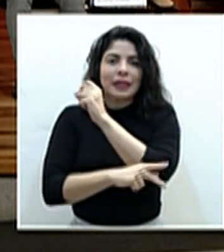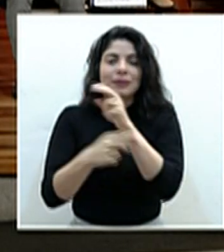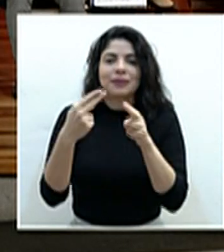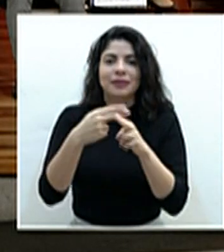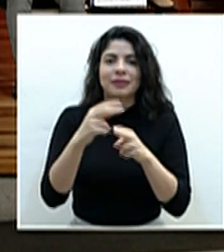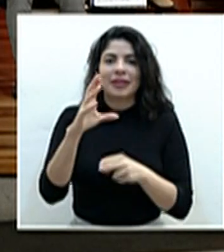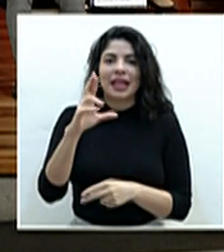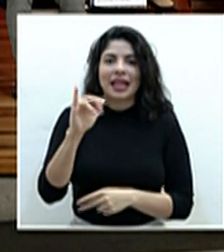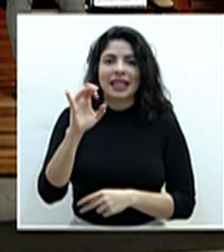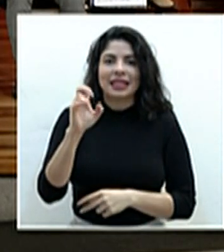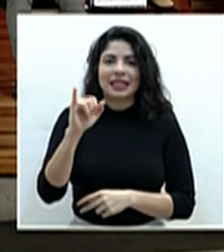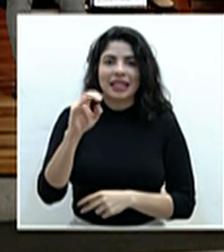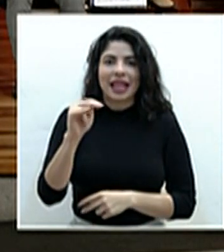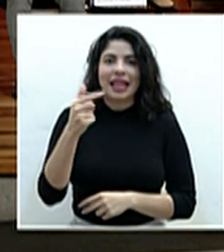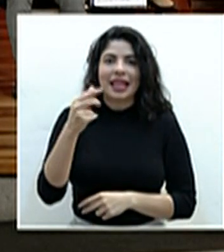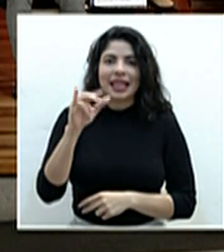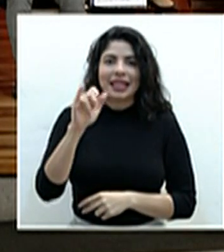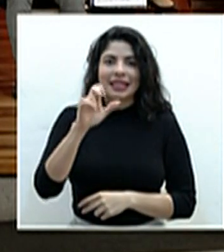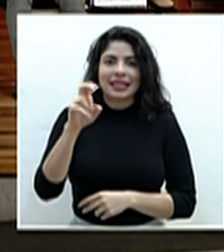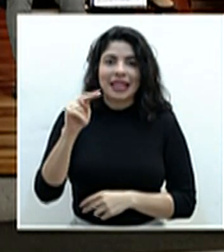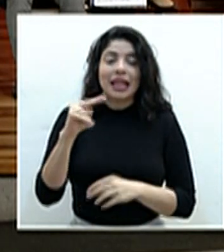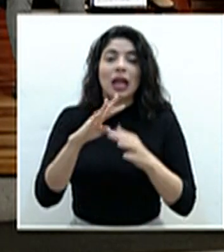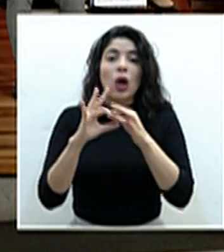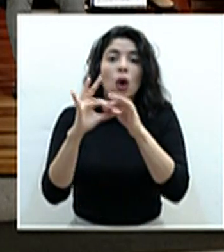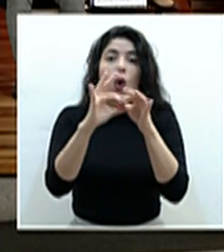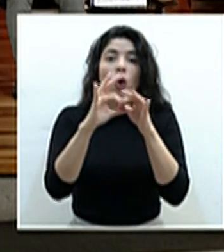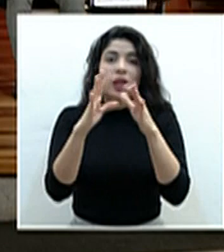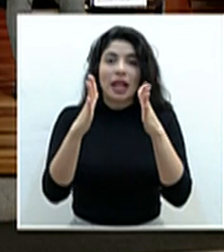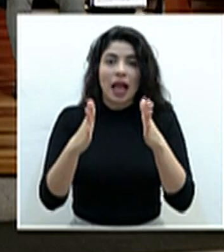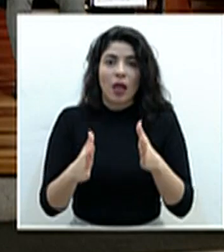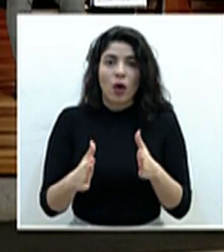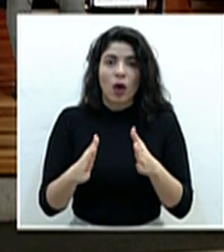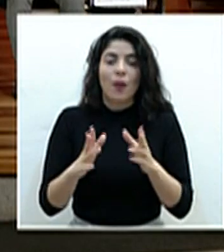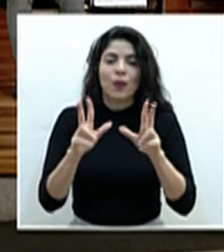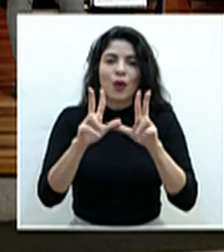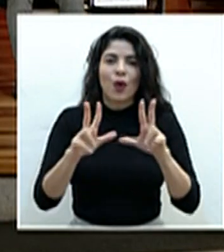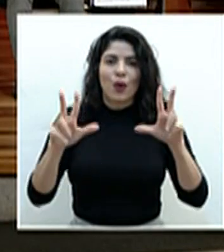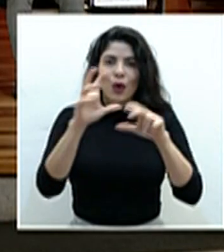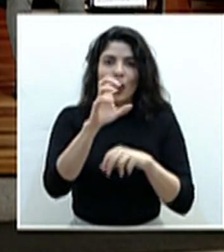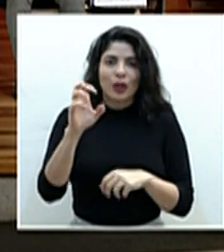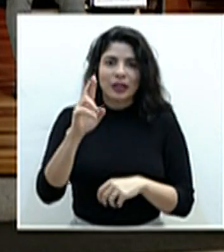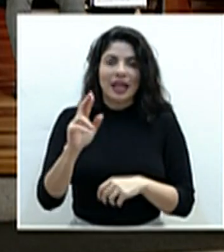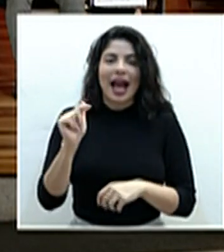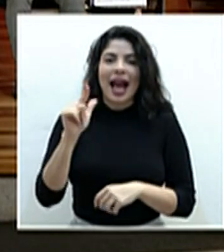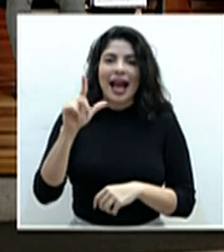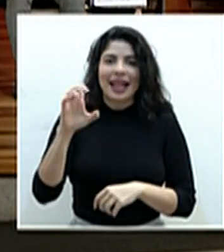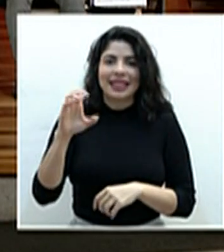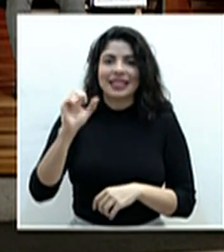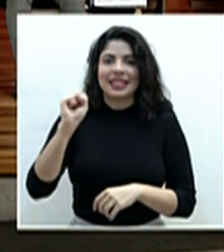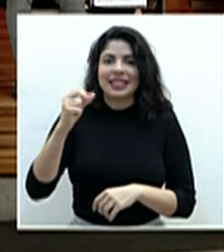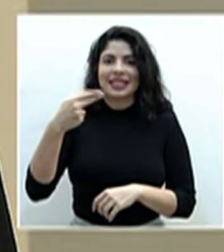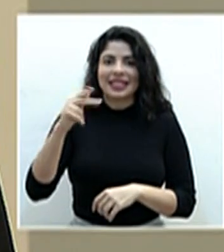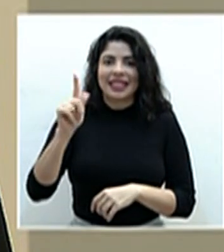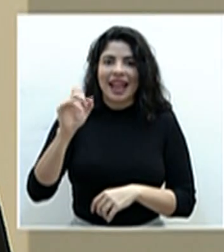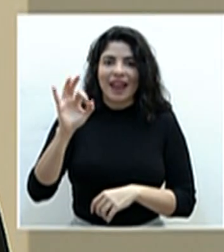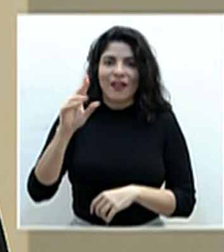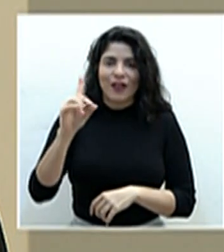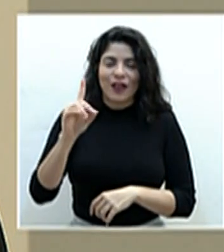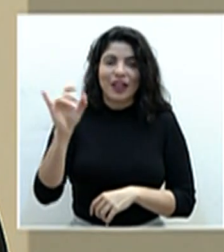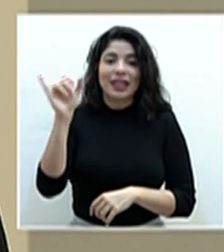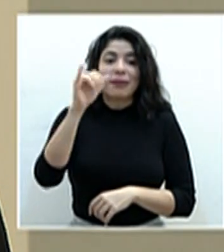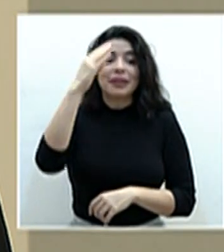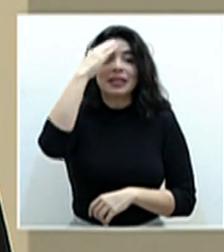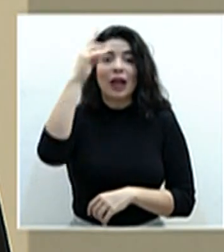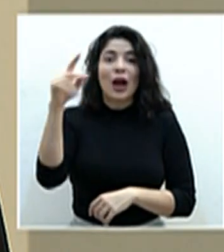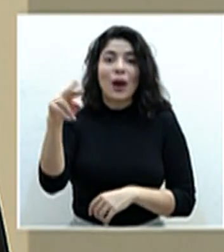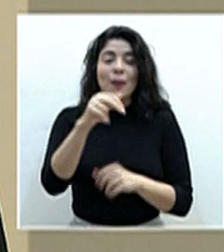Cristian Guillermo Fernández, y la coordinadora residente de la ONU en Costa Rica, Alice Shackelford. Saludamos a los colegas que